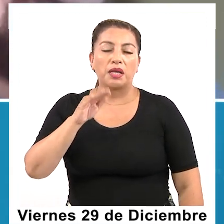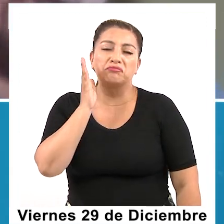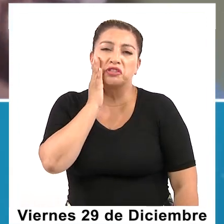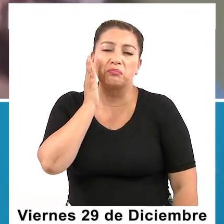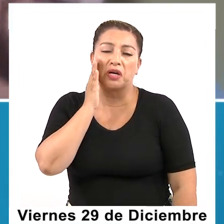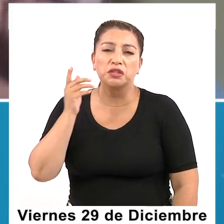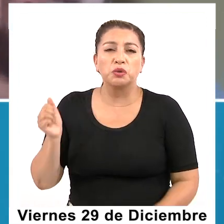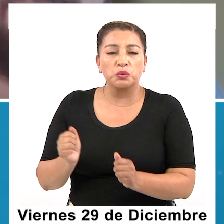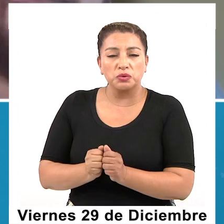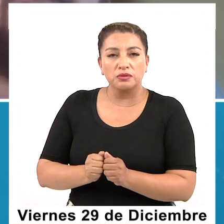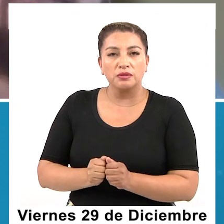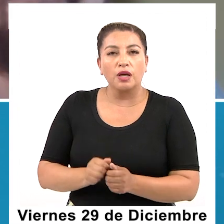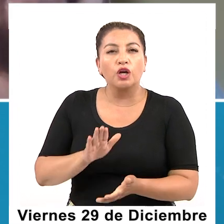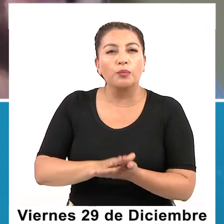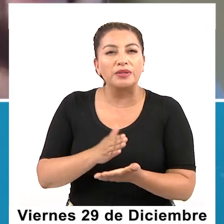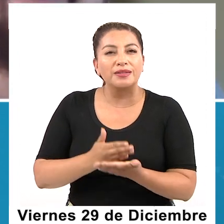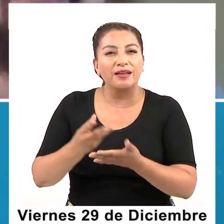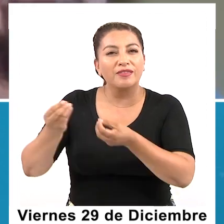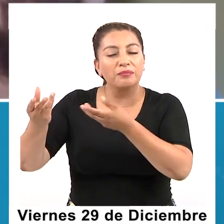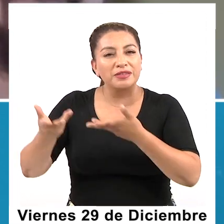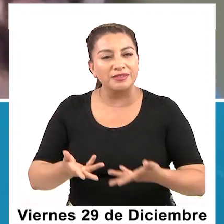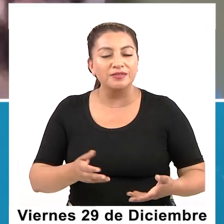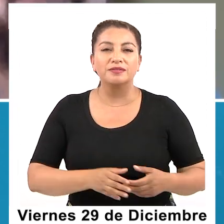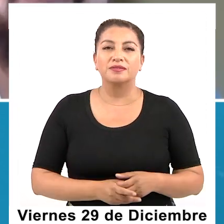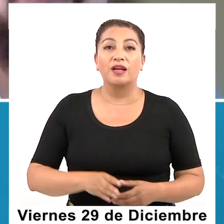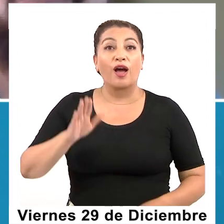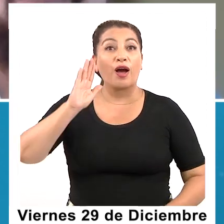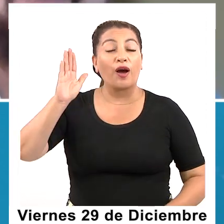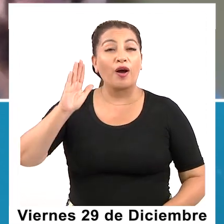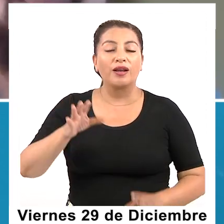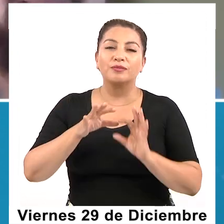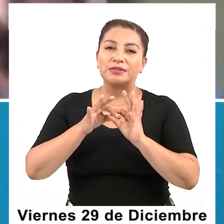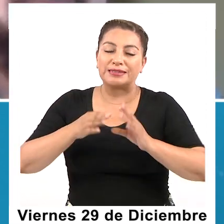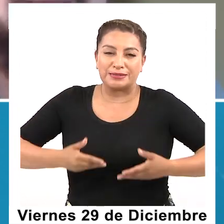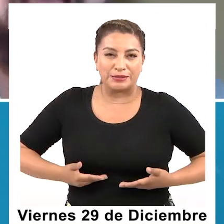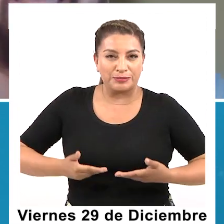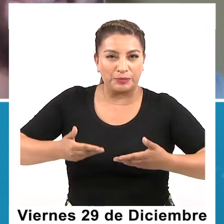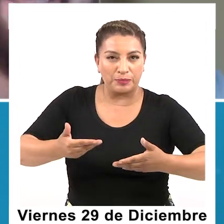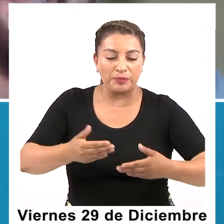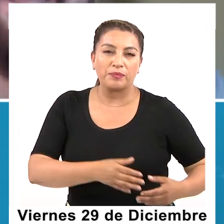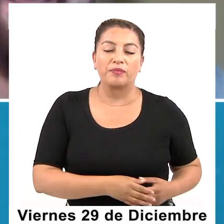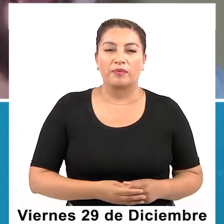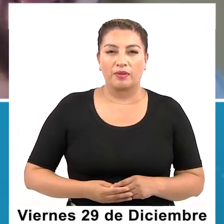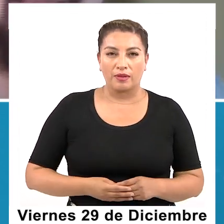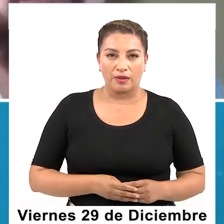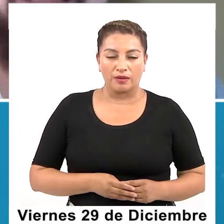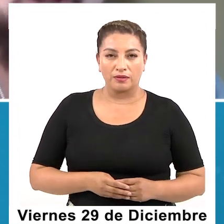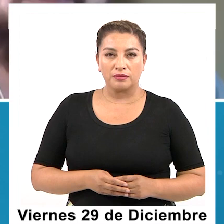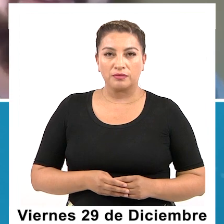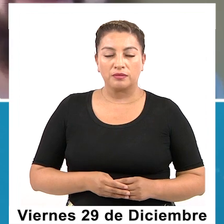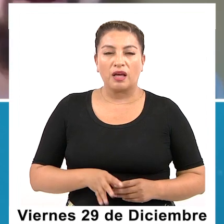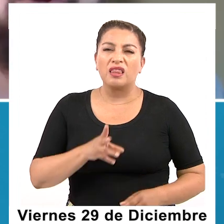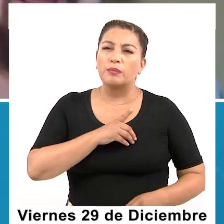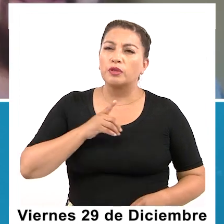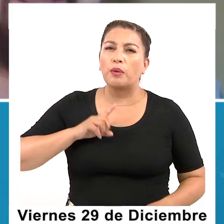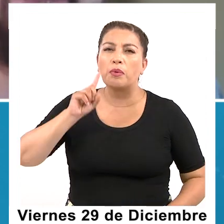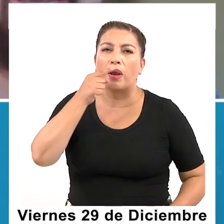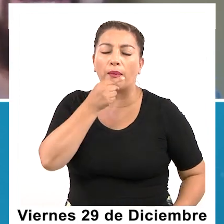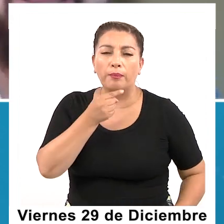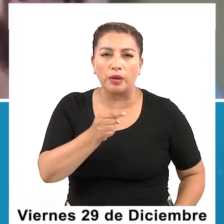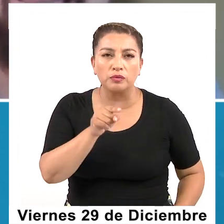con nosotros. ¿Cómo está, diputado? Bienvenido. Hola Karim, muchas gracias por la invitación. Diputado, lo